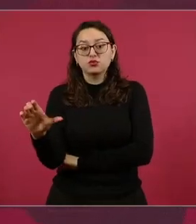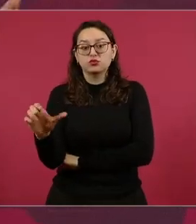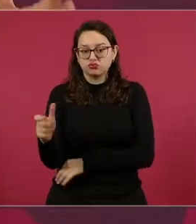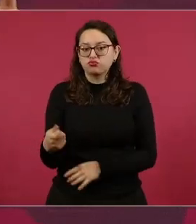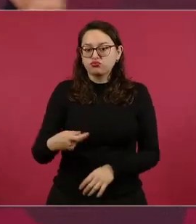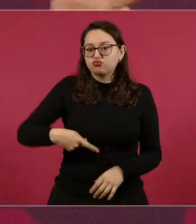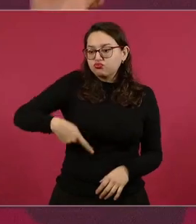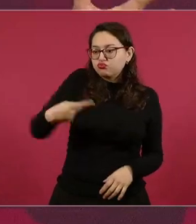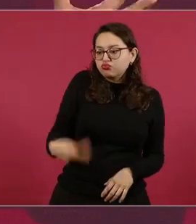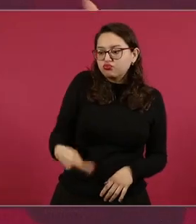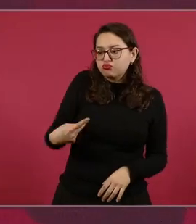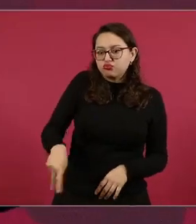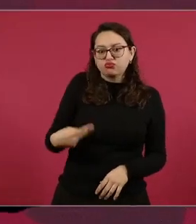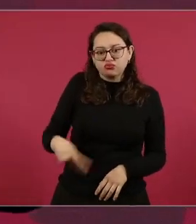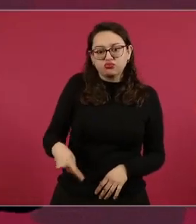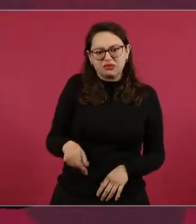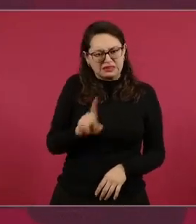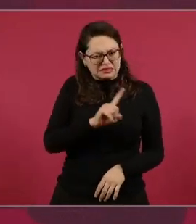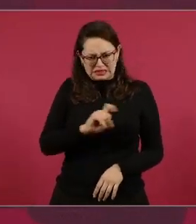tenía plantas